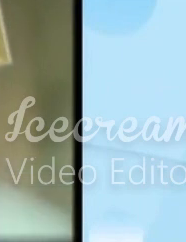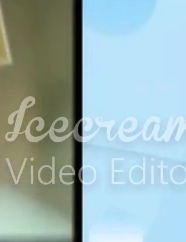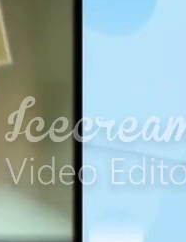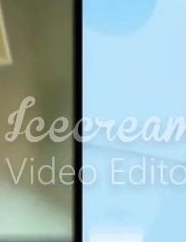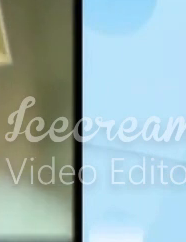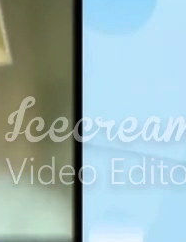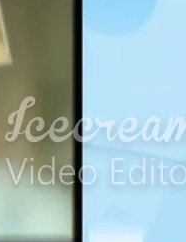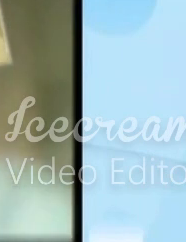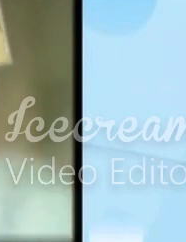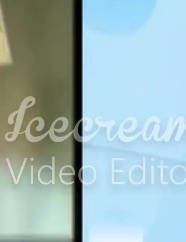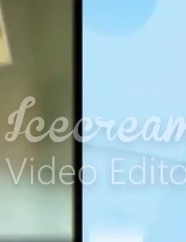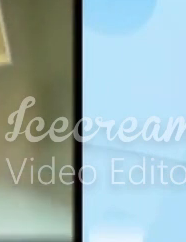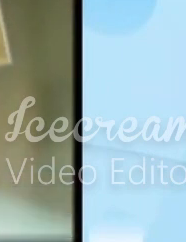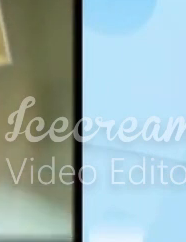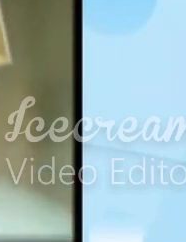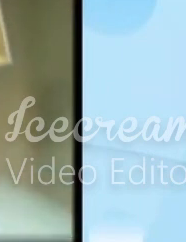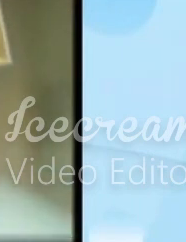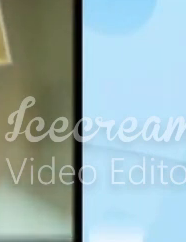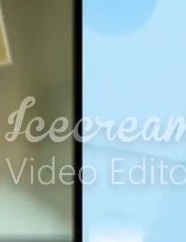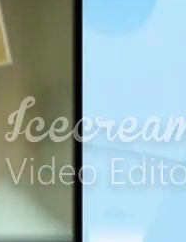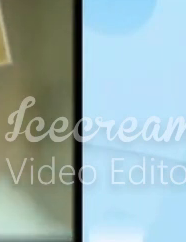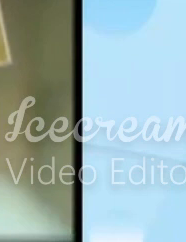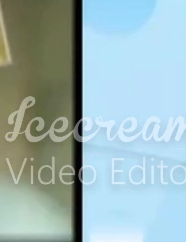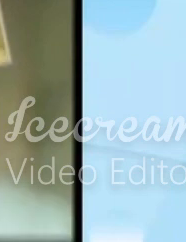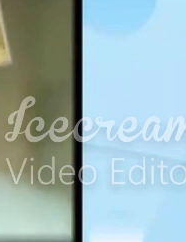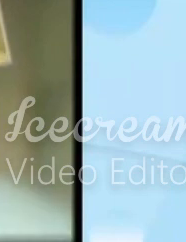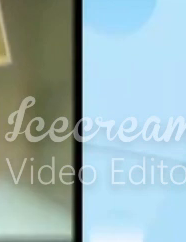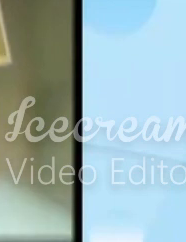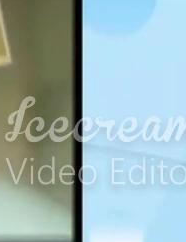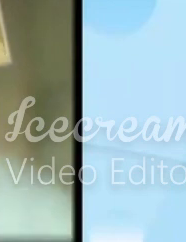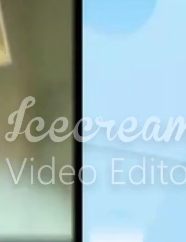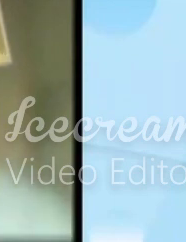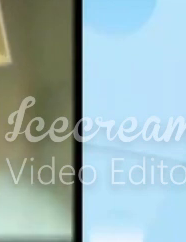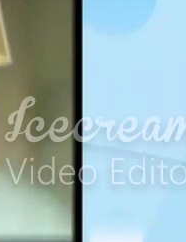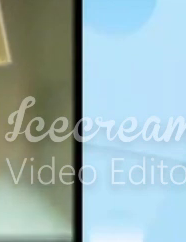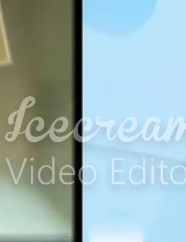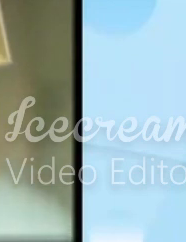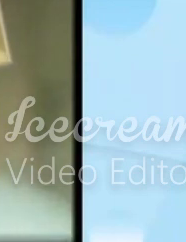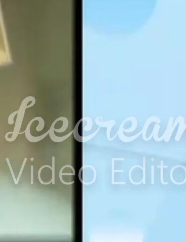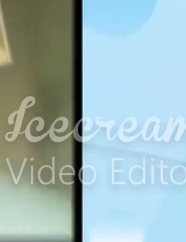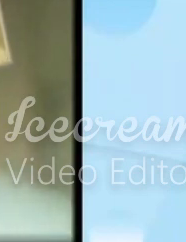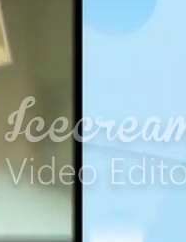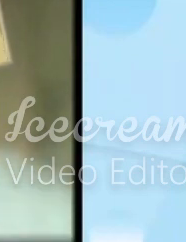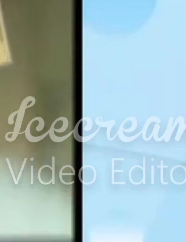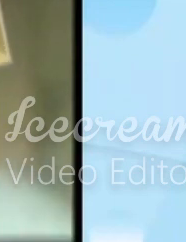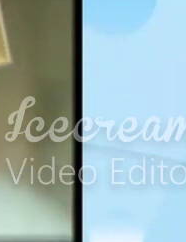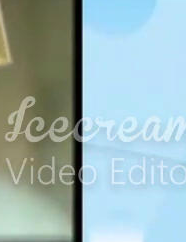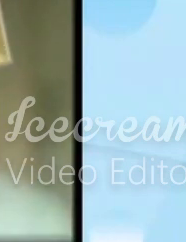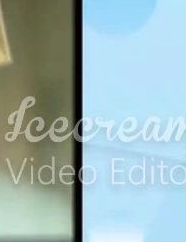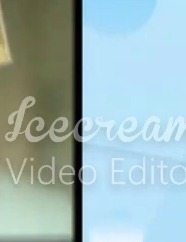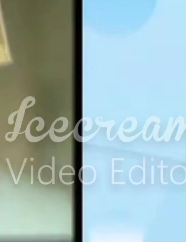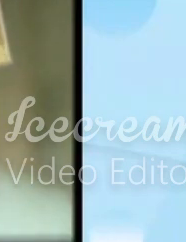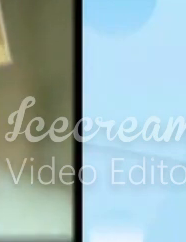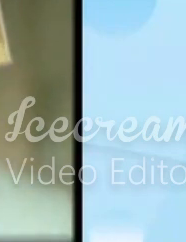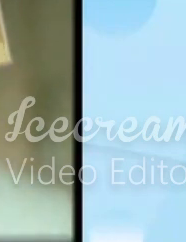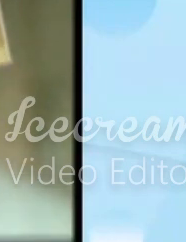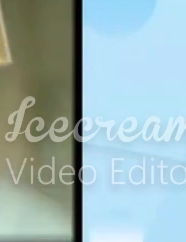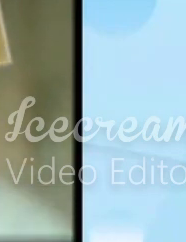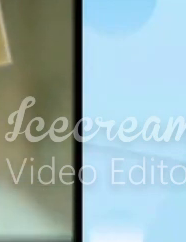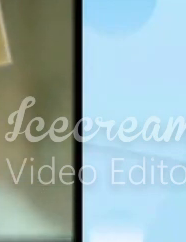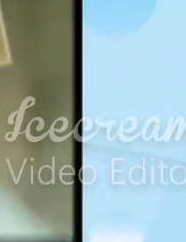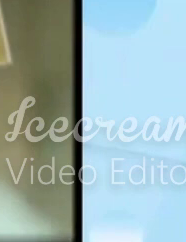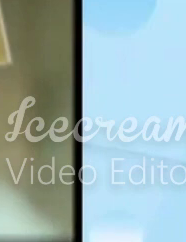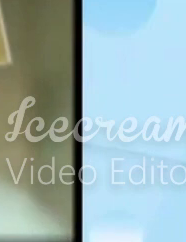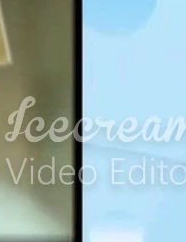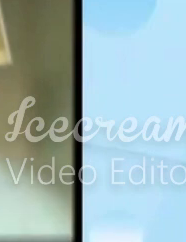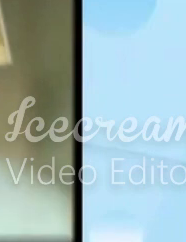hasta México ka pecha hitulak lutan ti indígenas Guayucatane ma pecha hi Guayucatane tanik maya